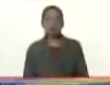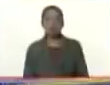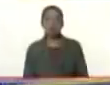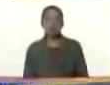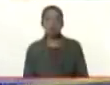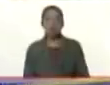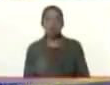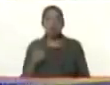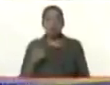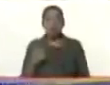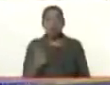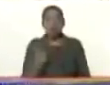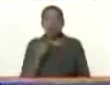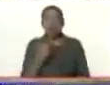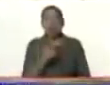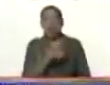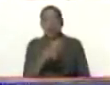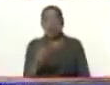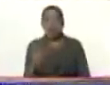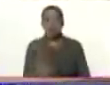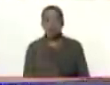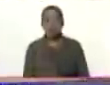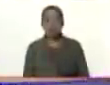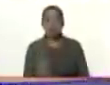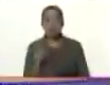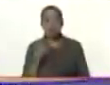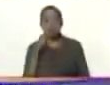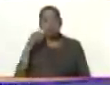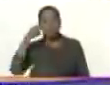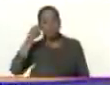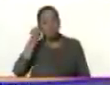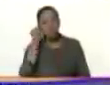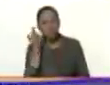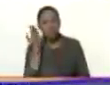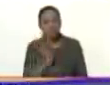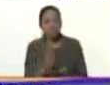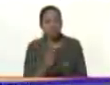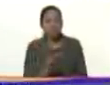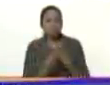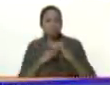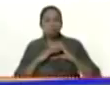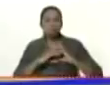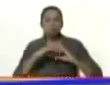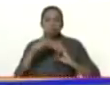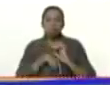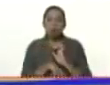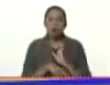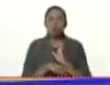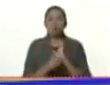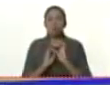Pero yo les pido que recuerden en su corazón